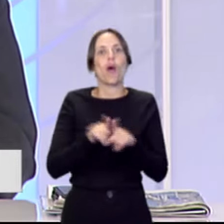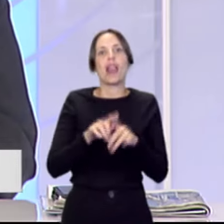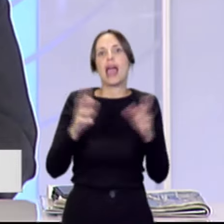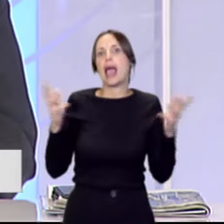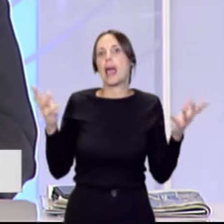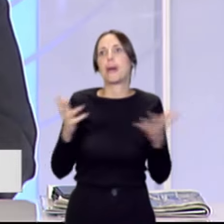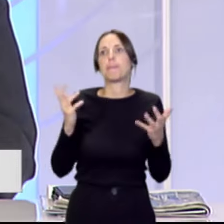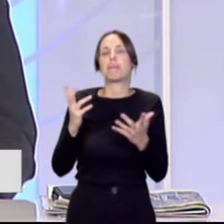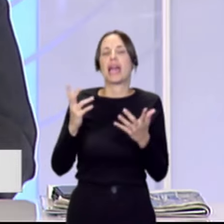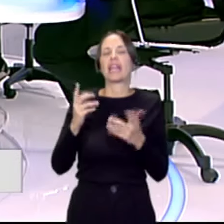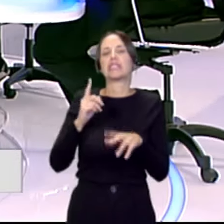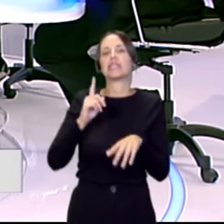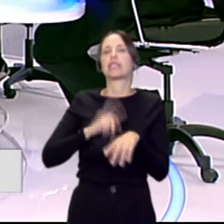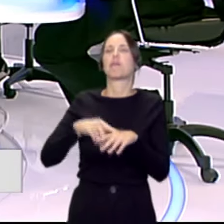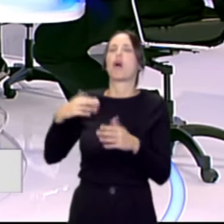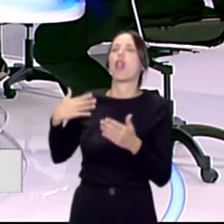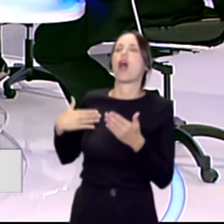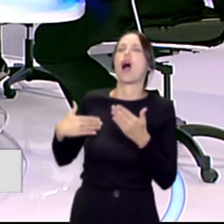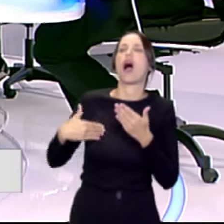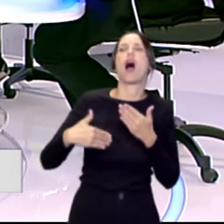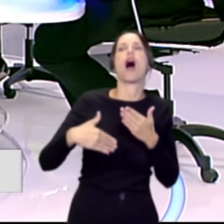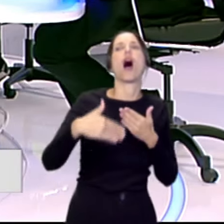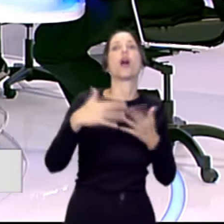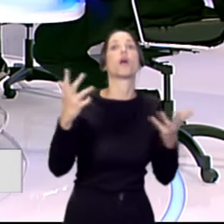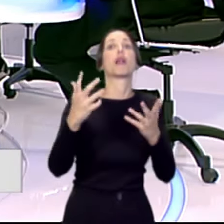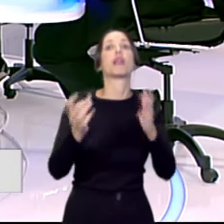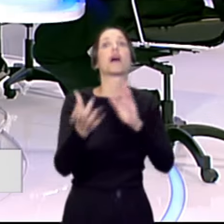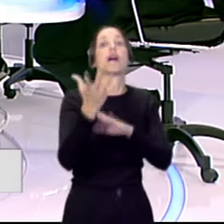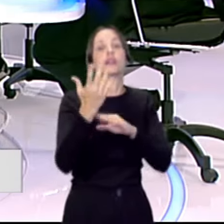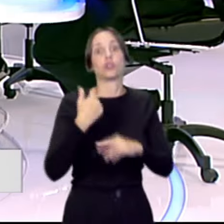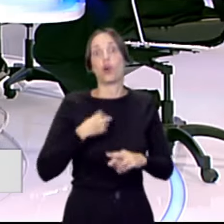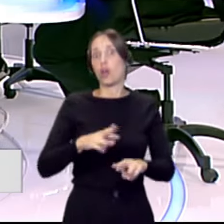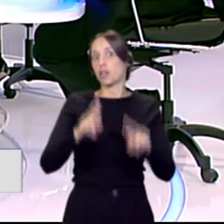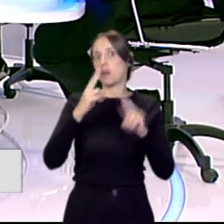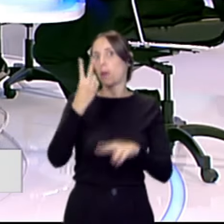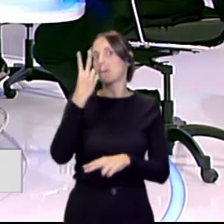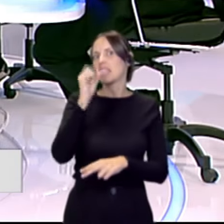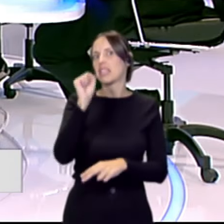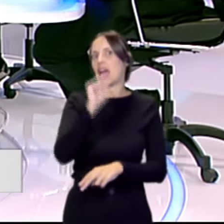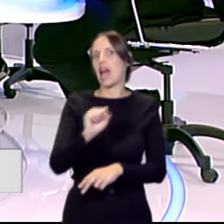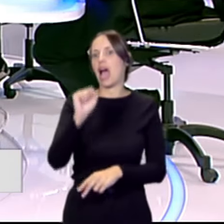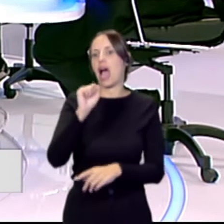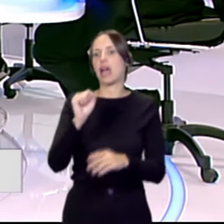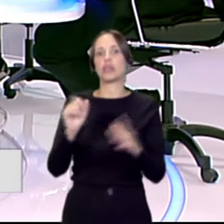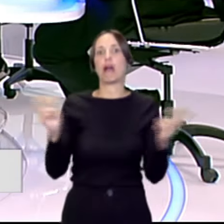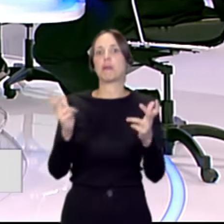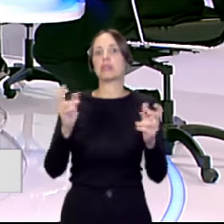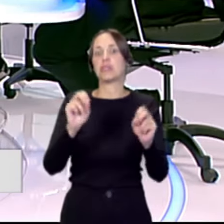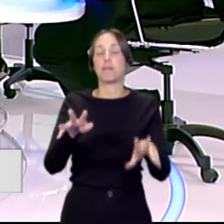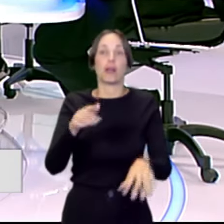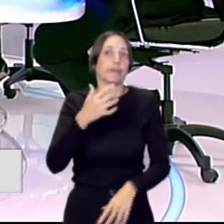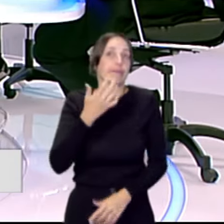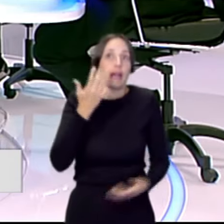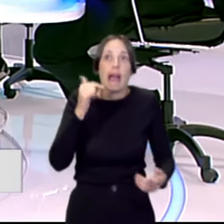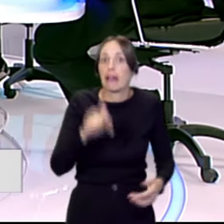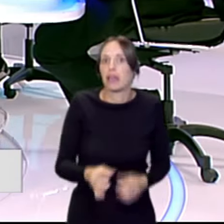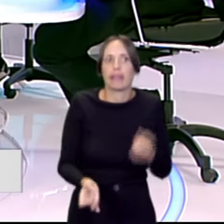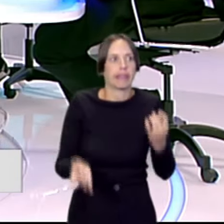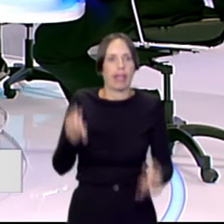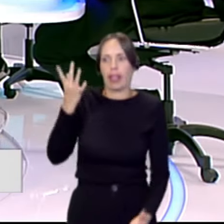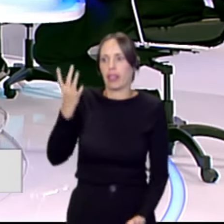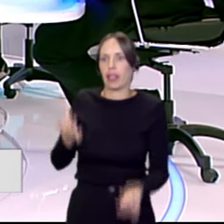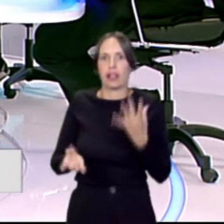20, sino que esperemos que en los próximos 20 no ocurra nada, pero es que cuando no hablamos de riadas, hablamos de incendios, hablamos de un volcán, yo creo que realmente